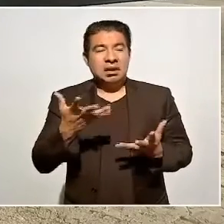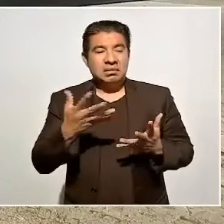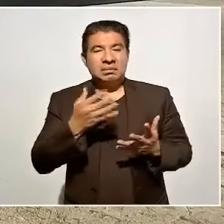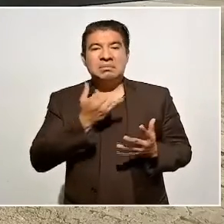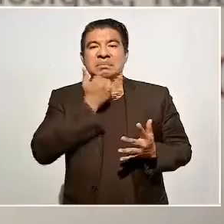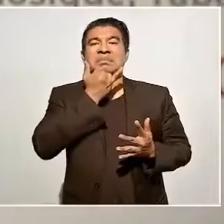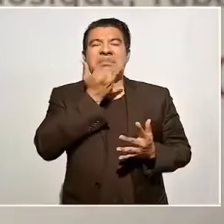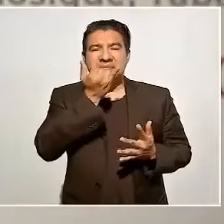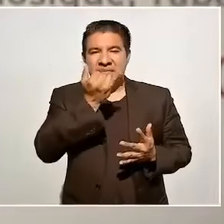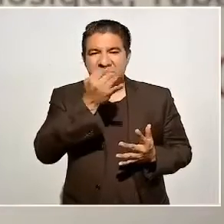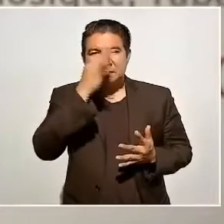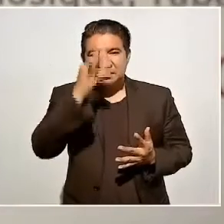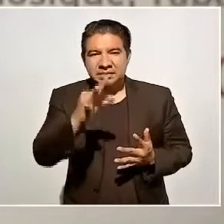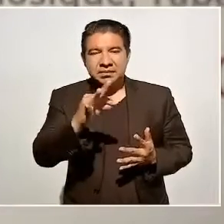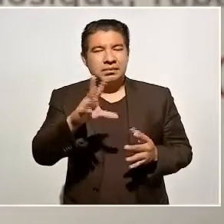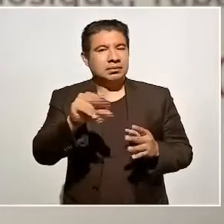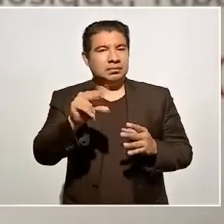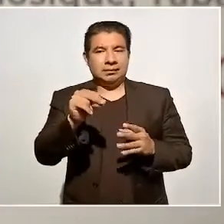fallar.